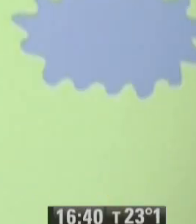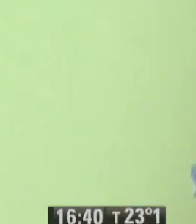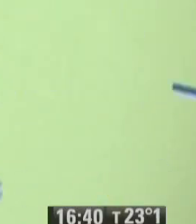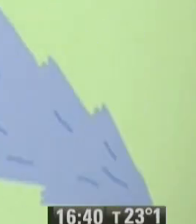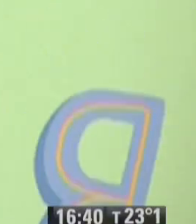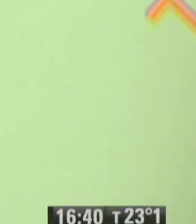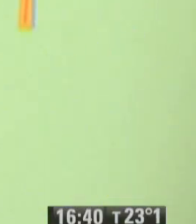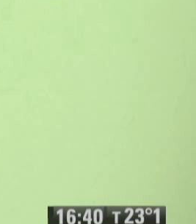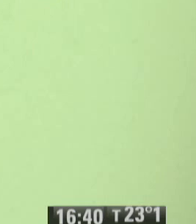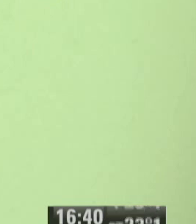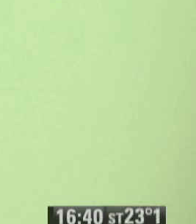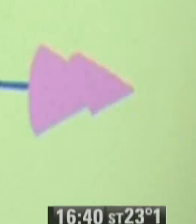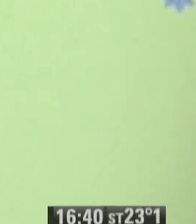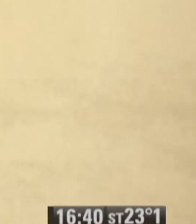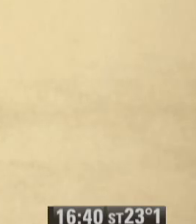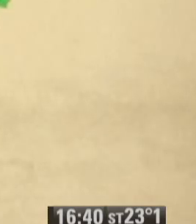sana